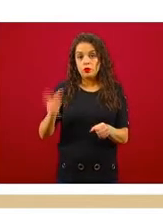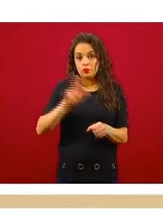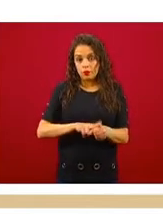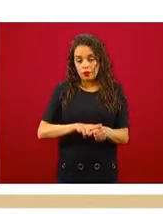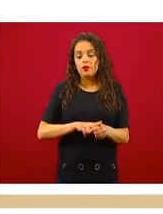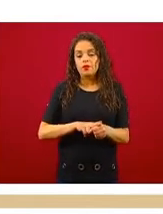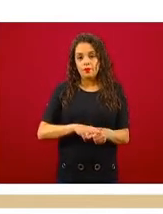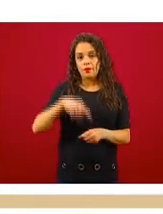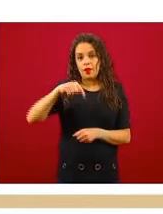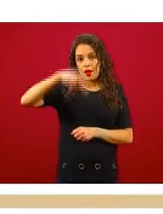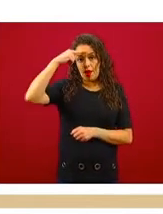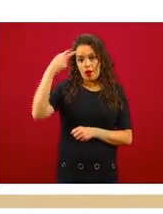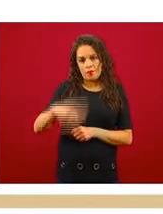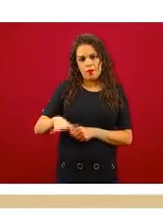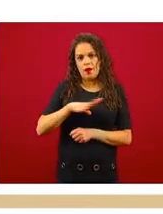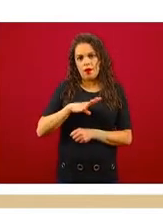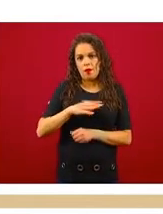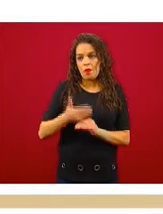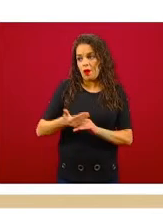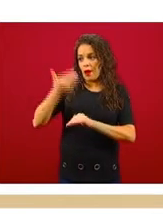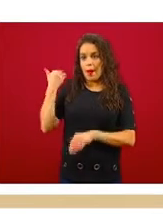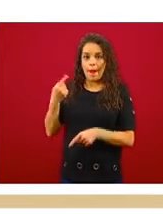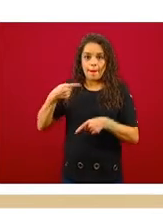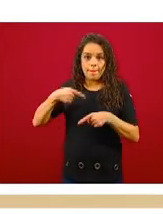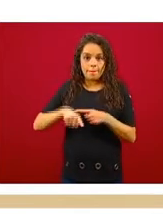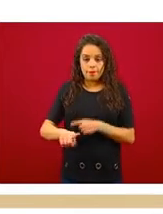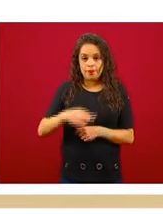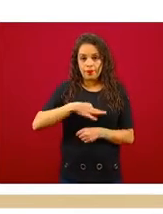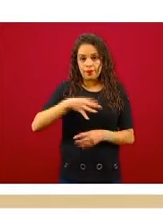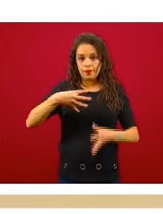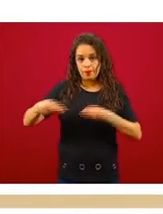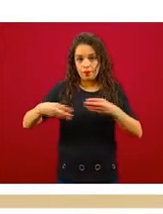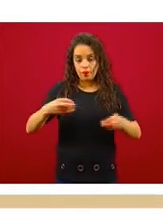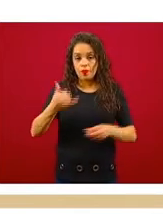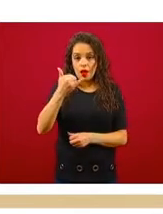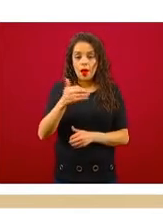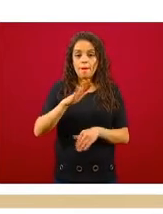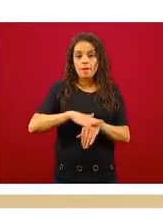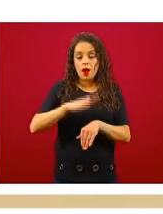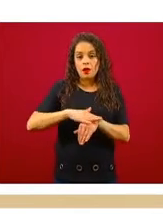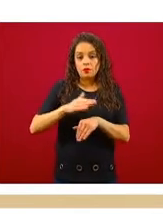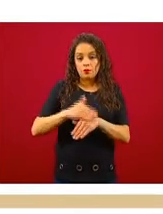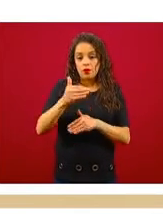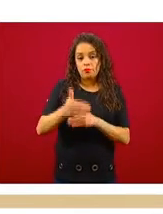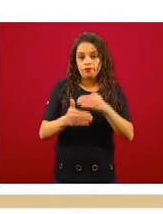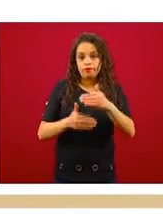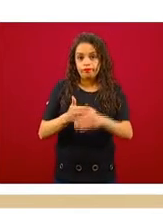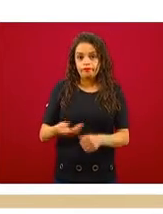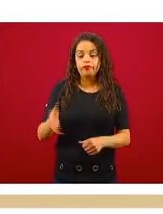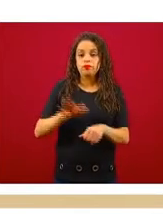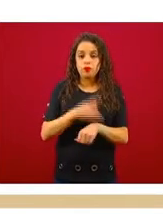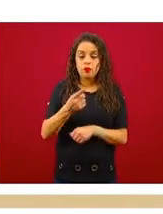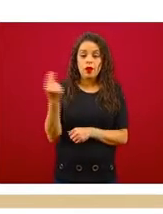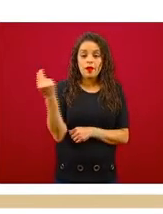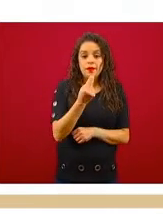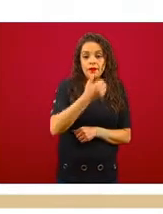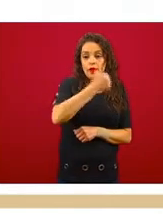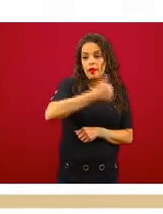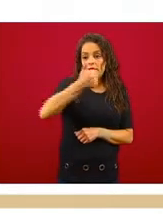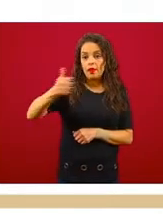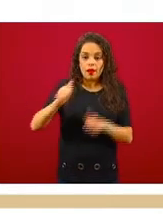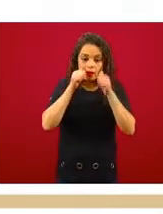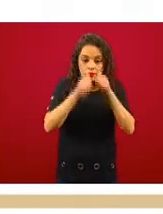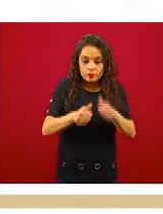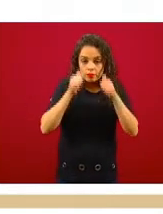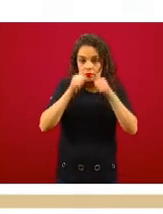México and a desde que se inició response that we see y que ha across ido the hospitals incrementándose in en función Mexico since the precisamente de epidemic las started. necesidades And this de capacity demanda de has atención